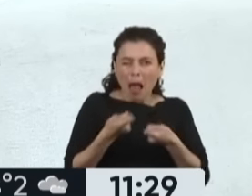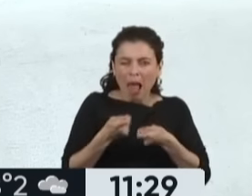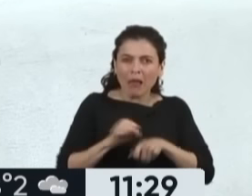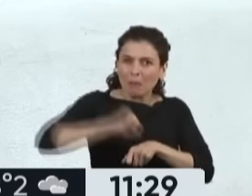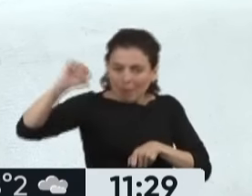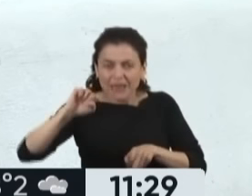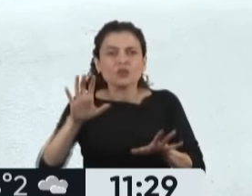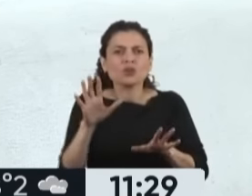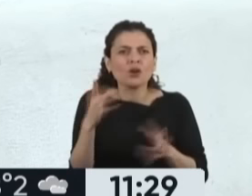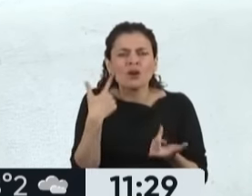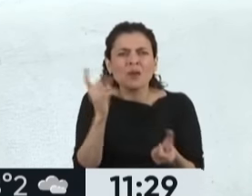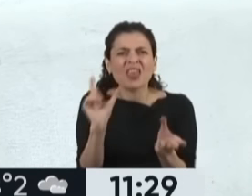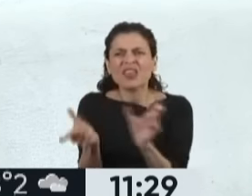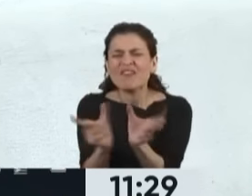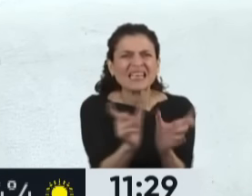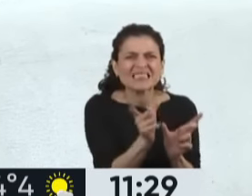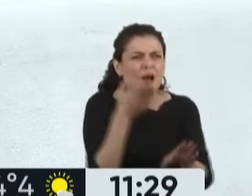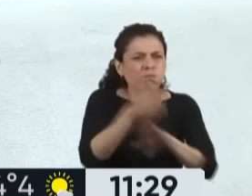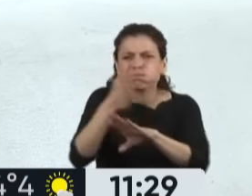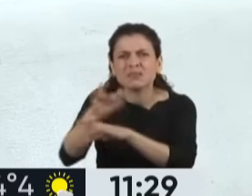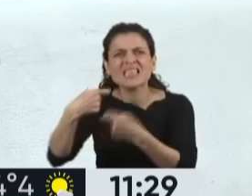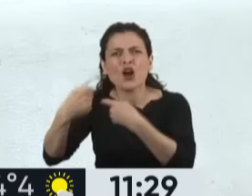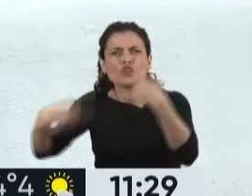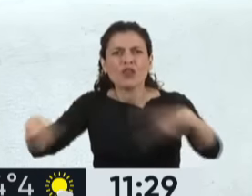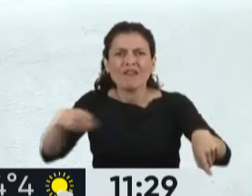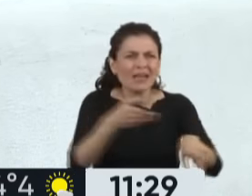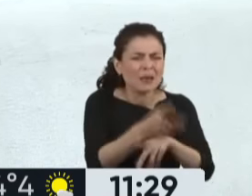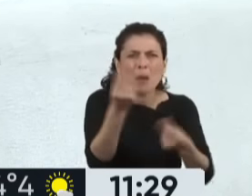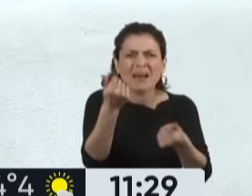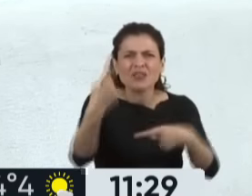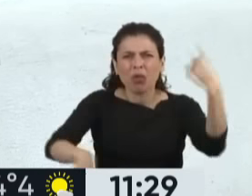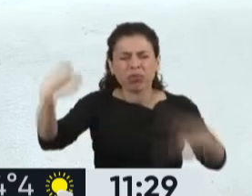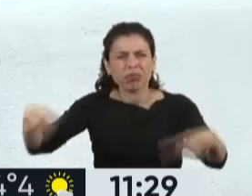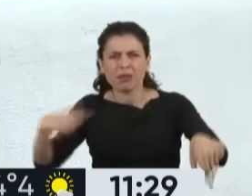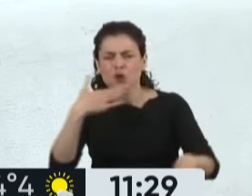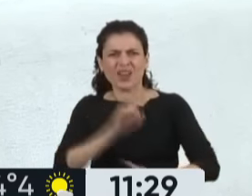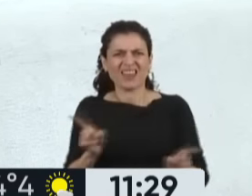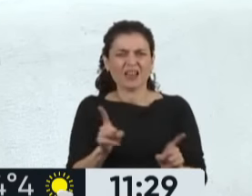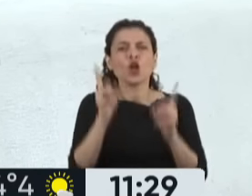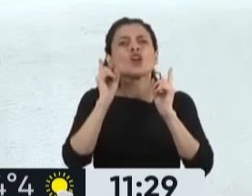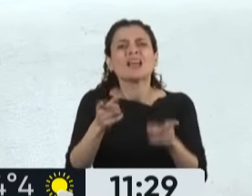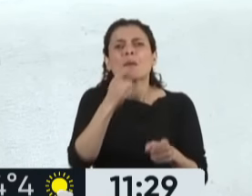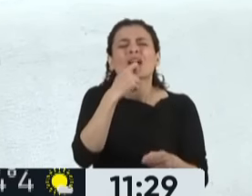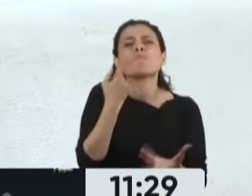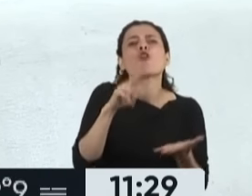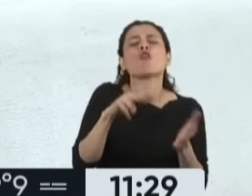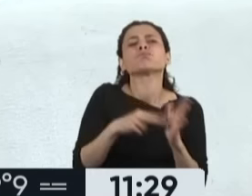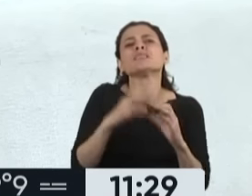para encontrar diferencias de precios y descuentos y demás. Y lo mismo en la comunicación, telefonía,